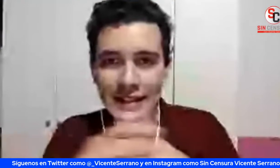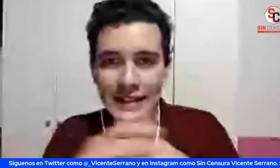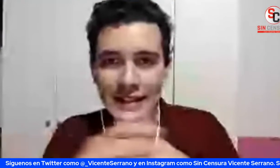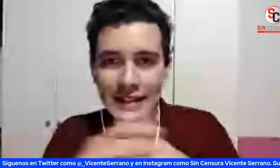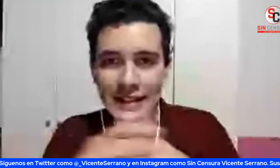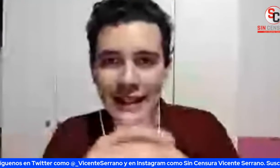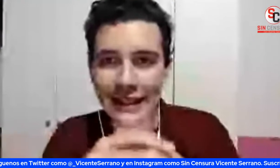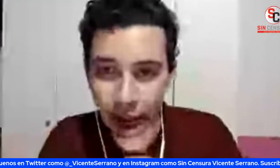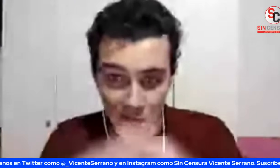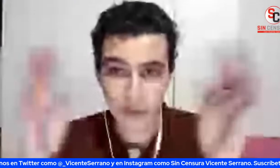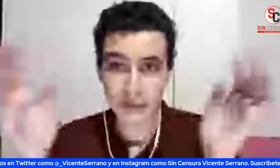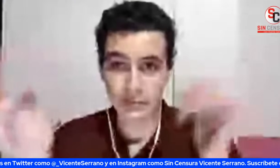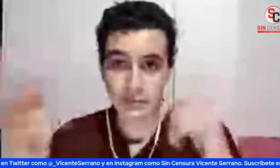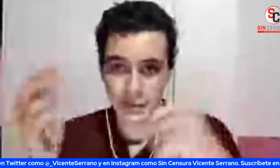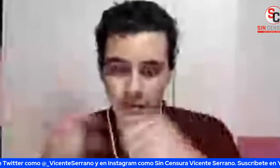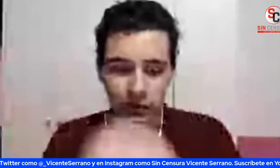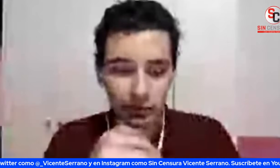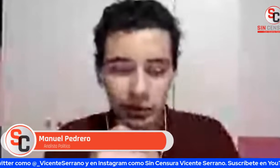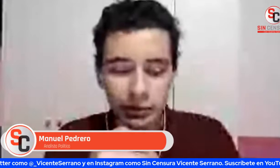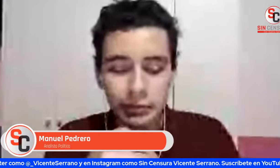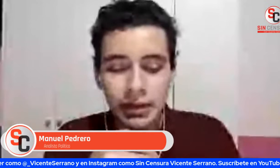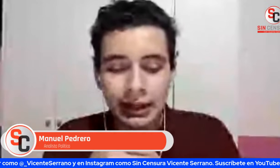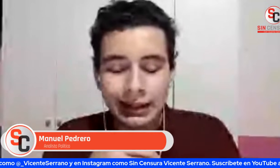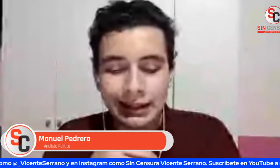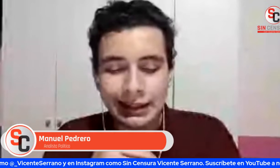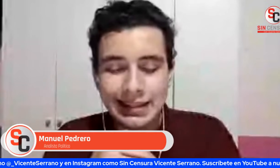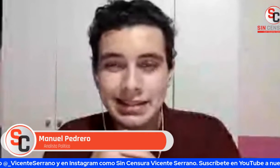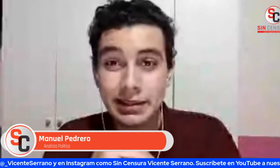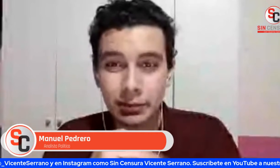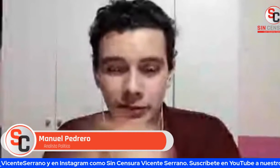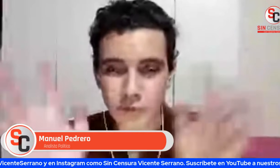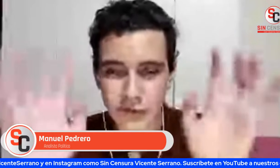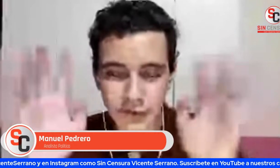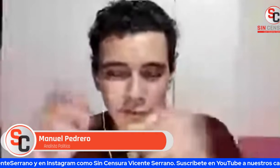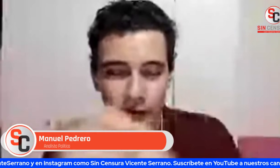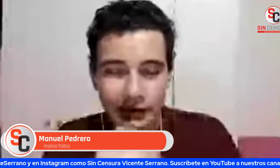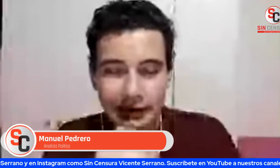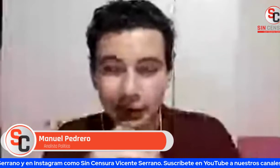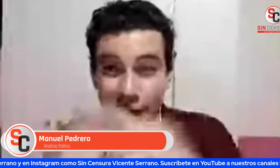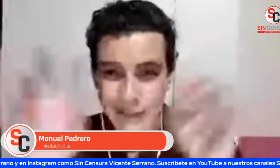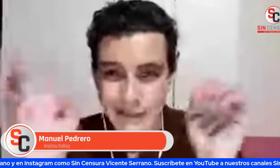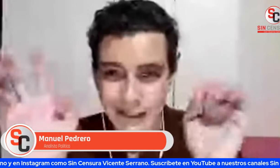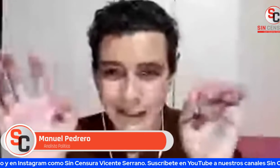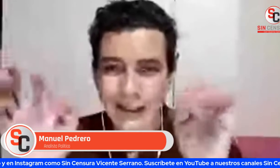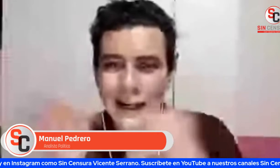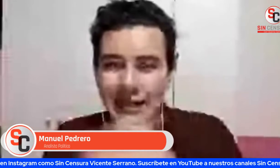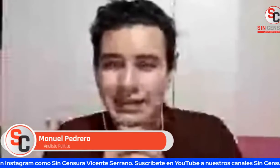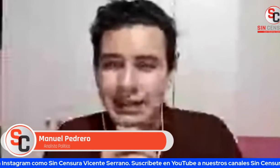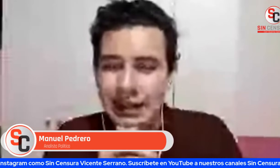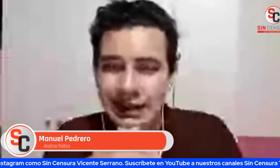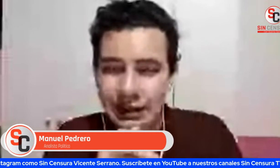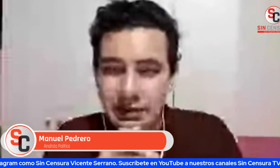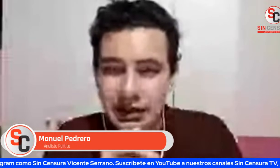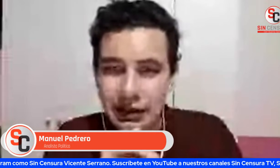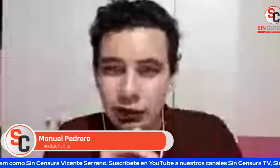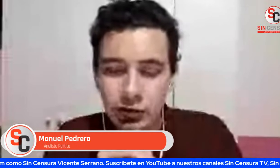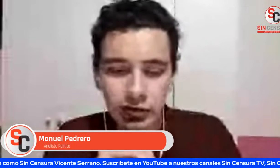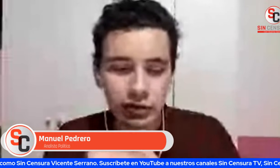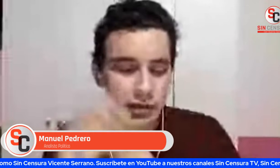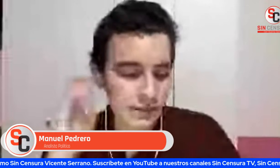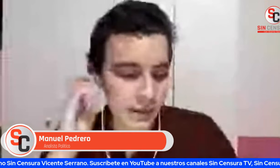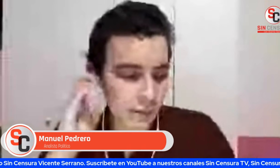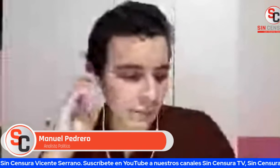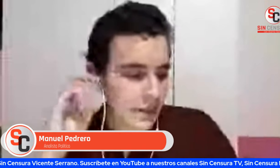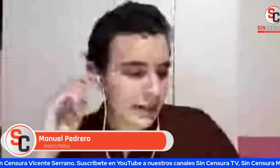Bien lo decía Lina, de promocionar un libro, que es su último libro, 17 minutos hablando con el dictador en esta accidentada entrevista que tuvo